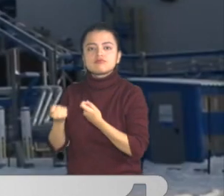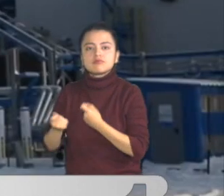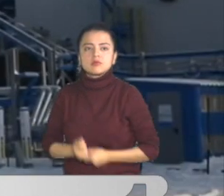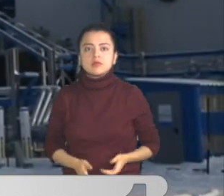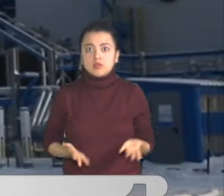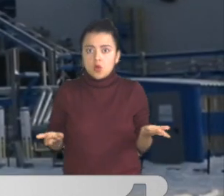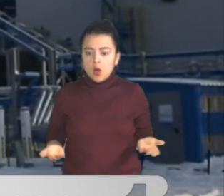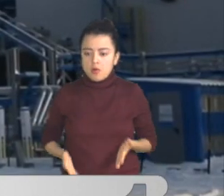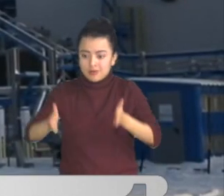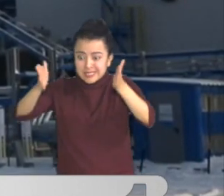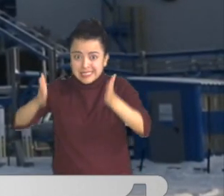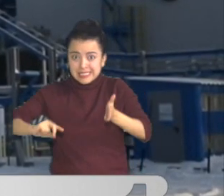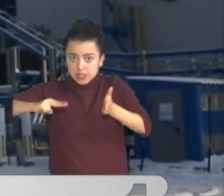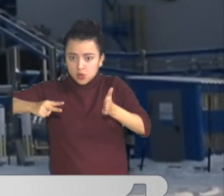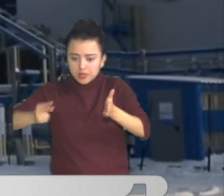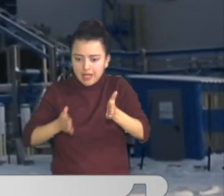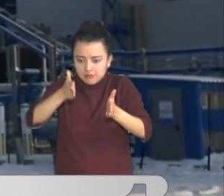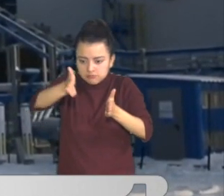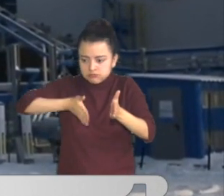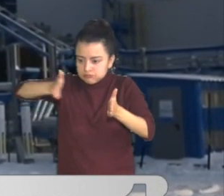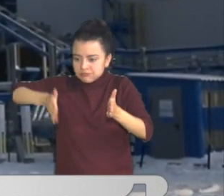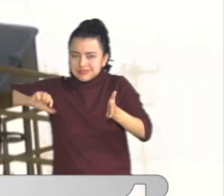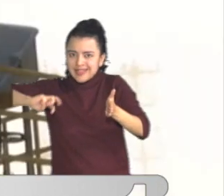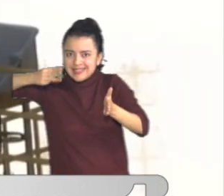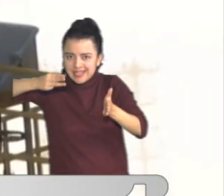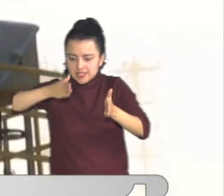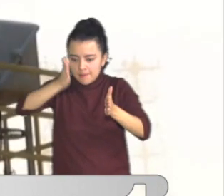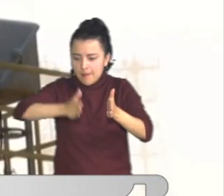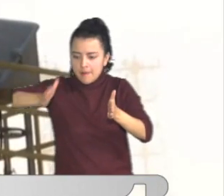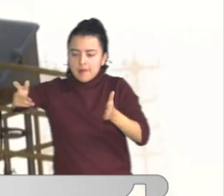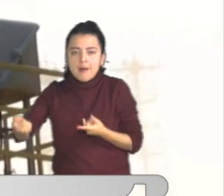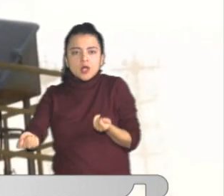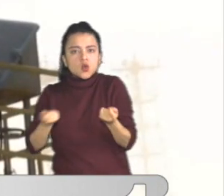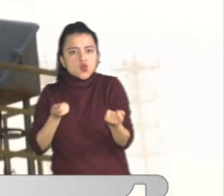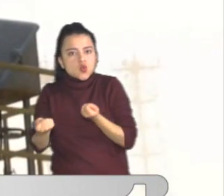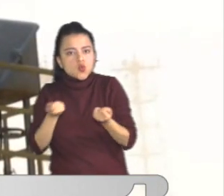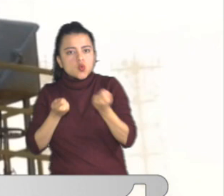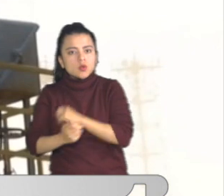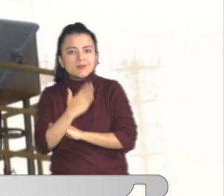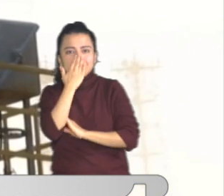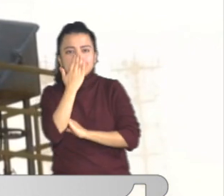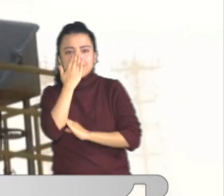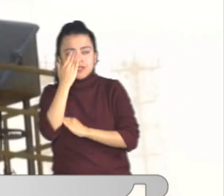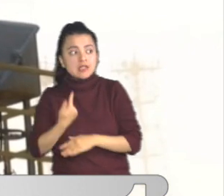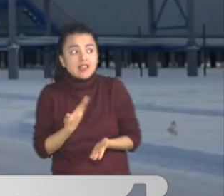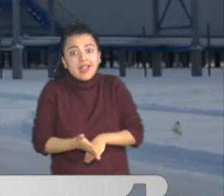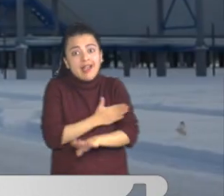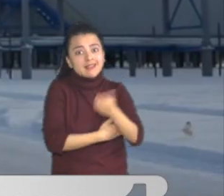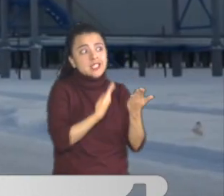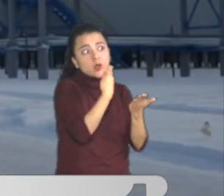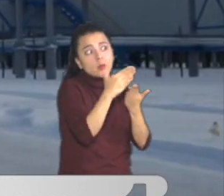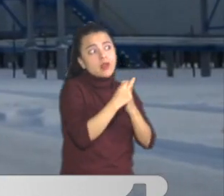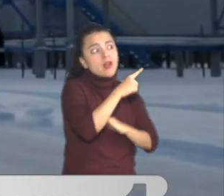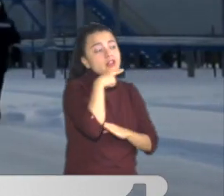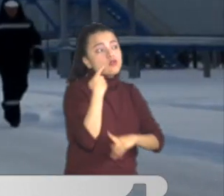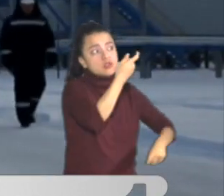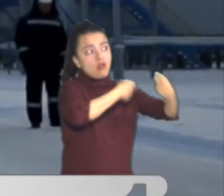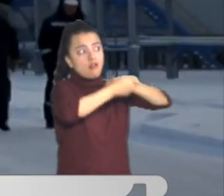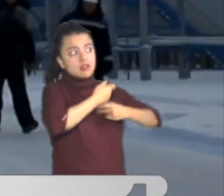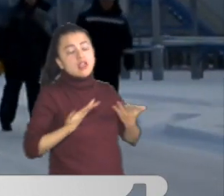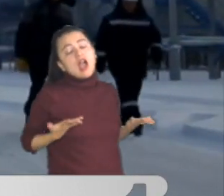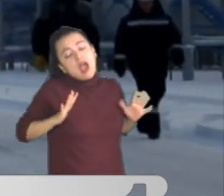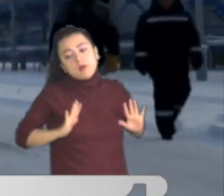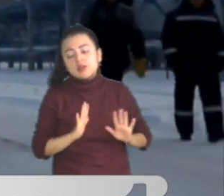etapas, acercándose un poco más al racionamiento de los suministros a la industria, un paso que supondría un gran golpe para el corazón manufacturero